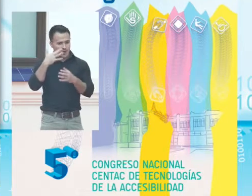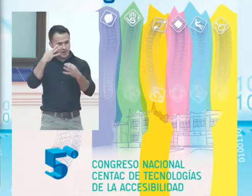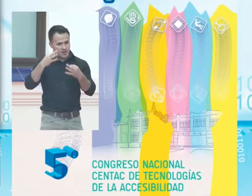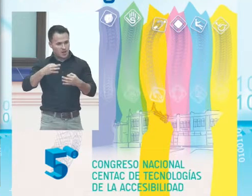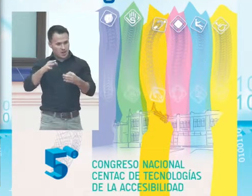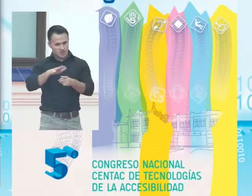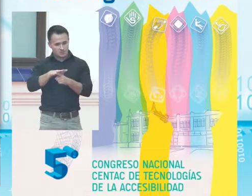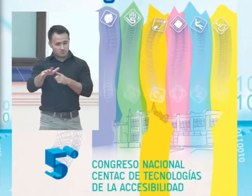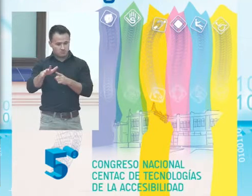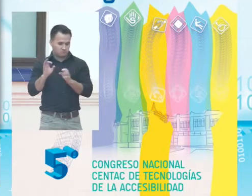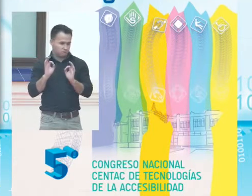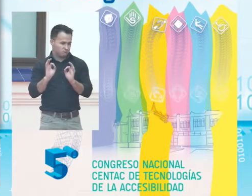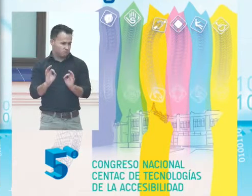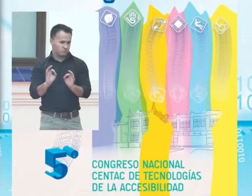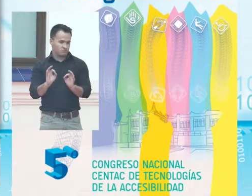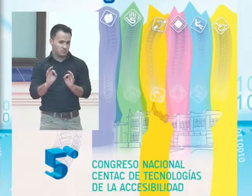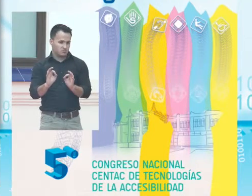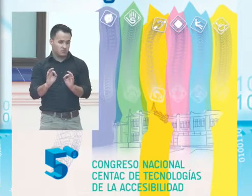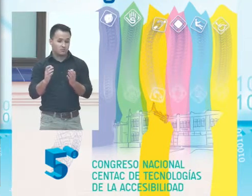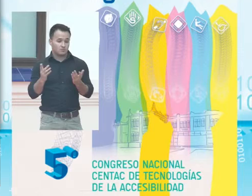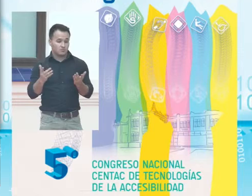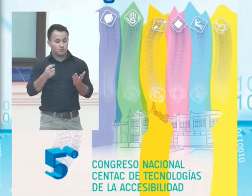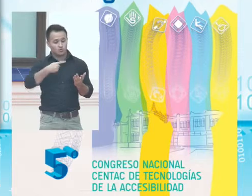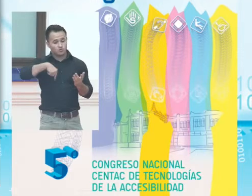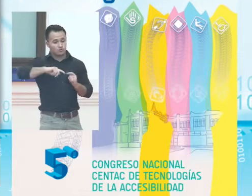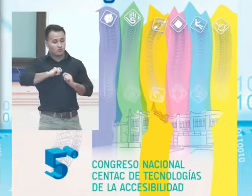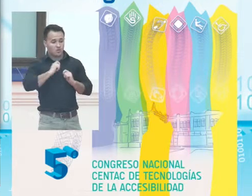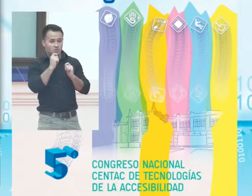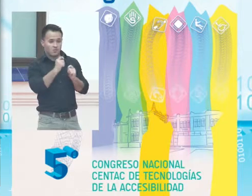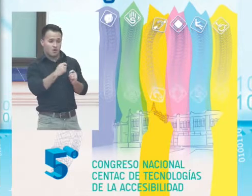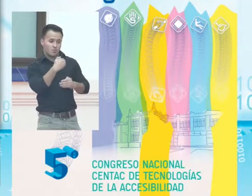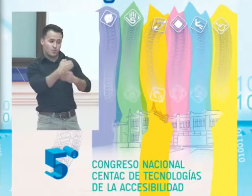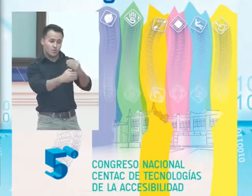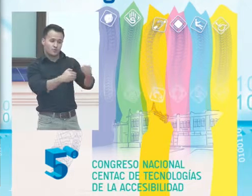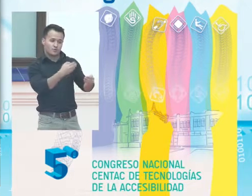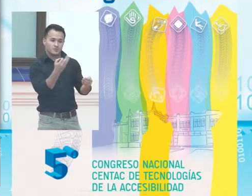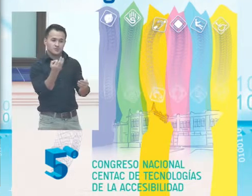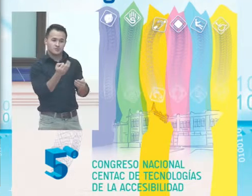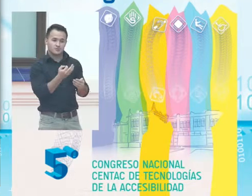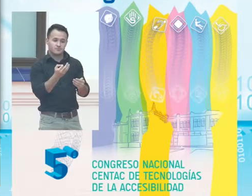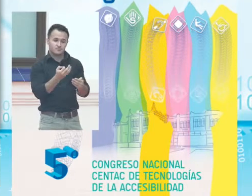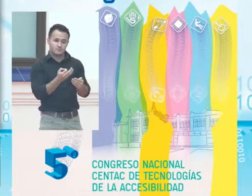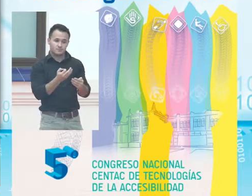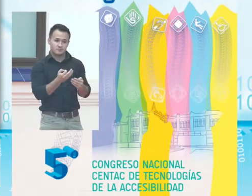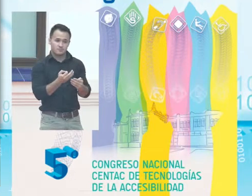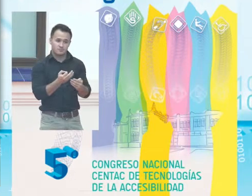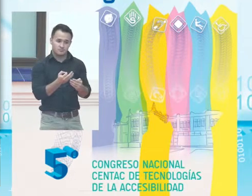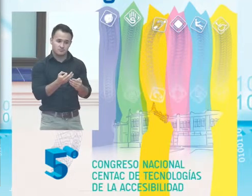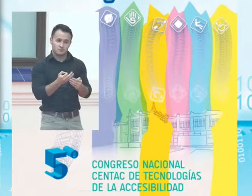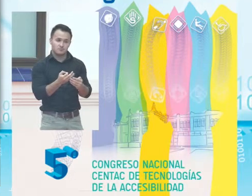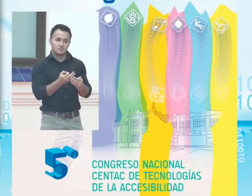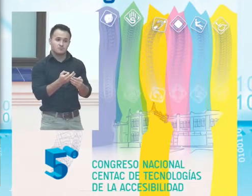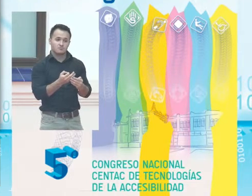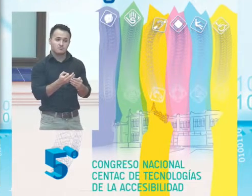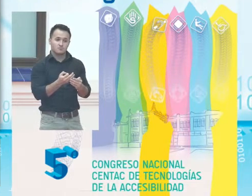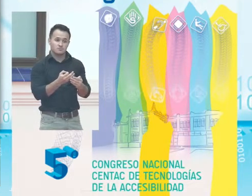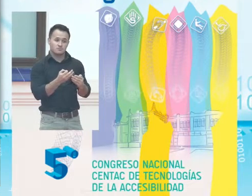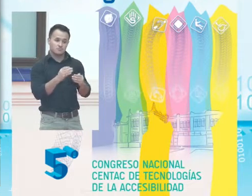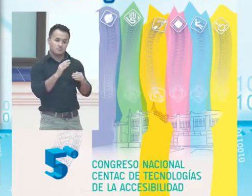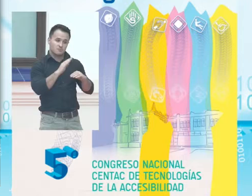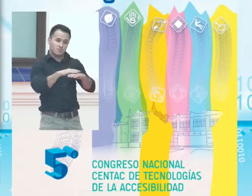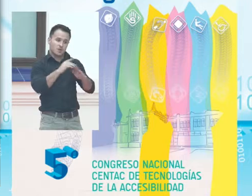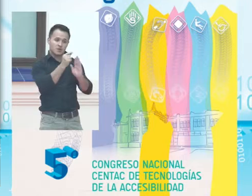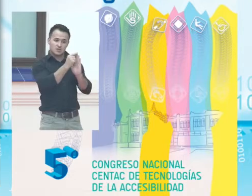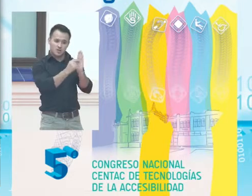y así es lo que aportamos al proceso de estandarización oficial.